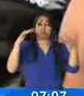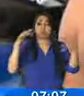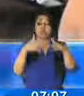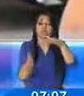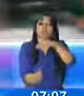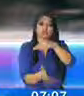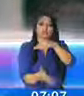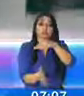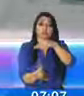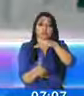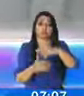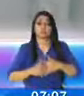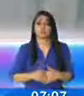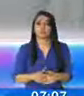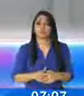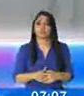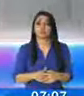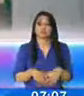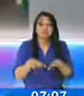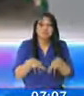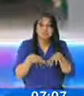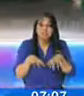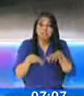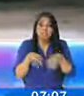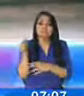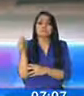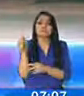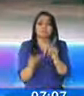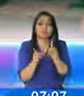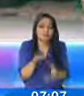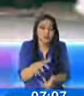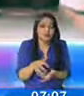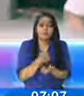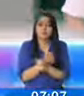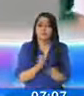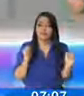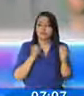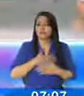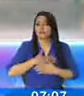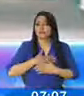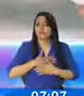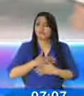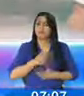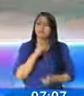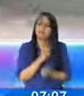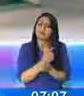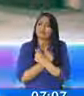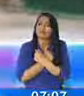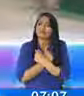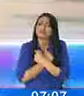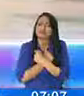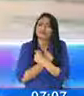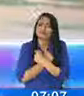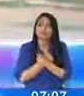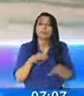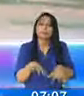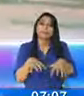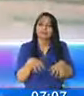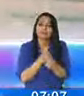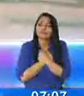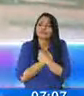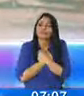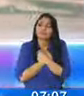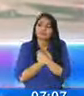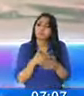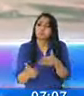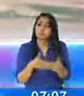cocina ya la mascota fue atendida por los habitantes del sector El cariño que tienen por el animalito los llevó a tomar